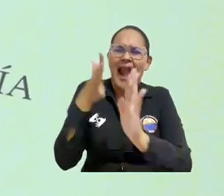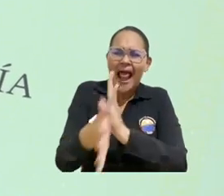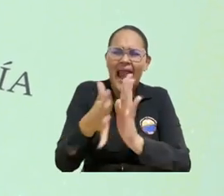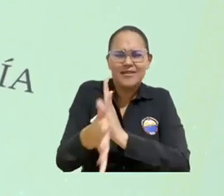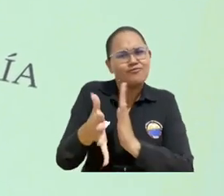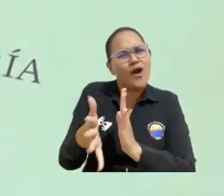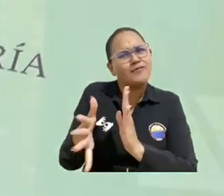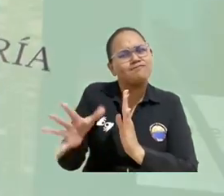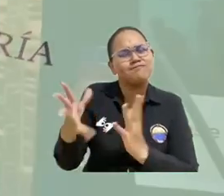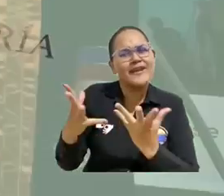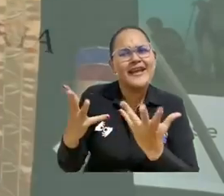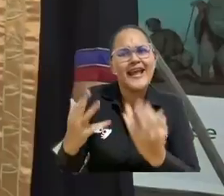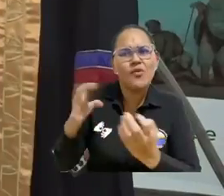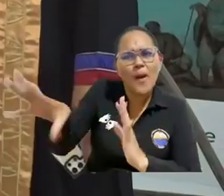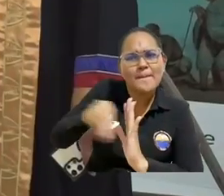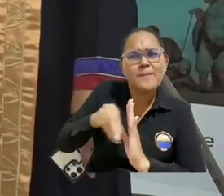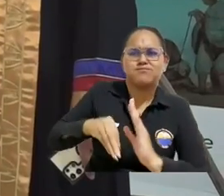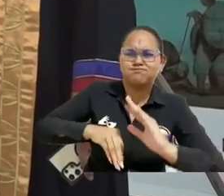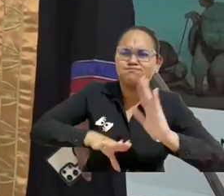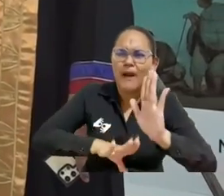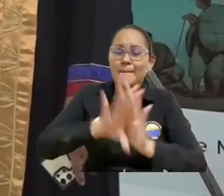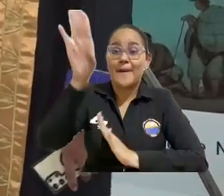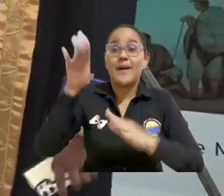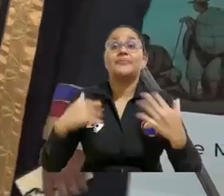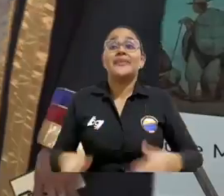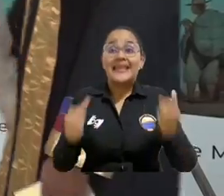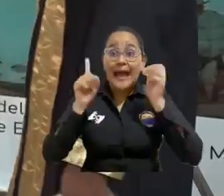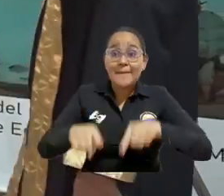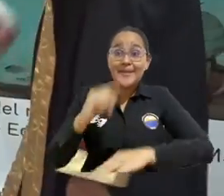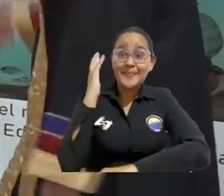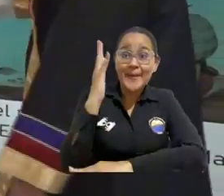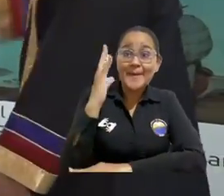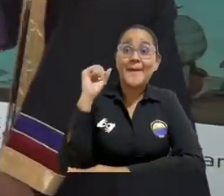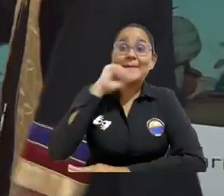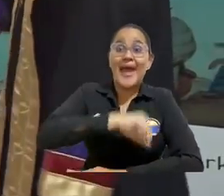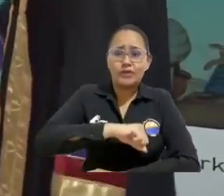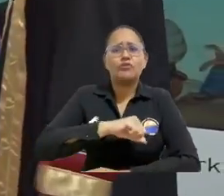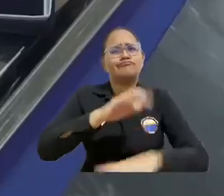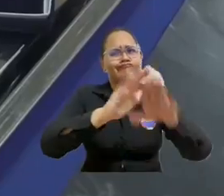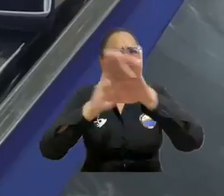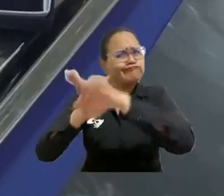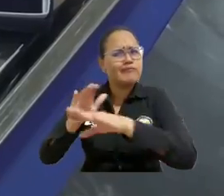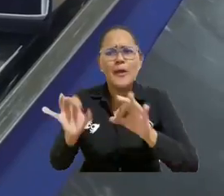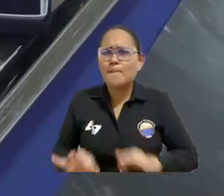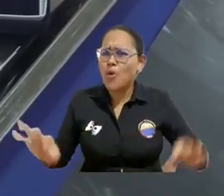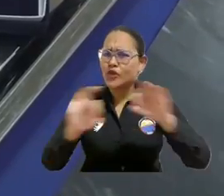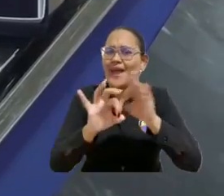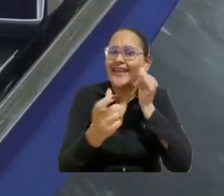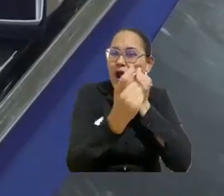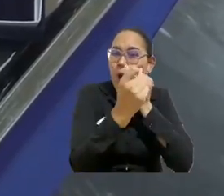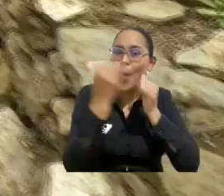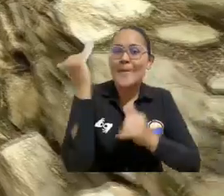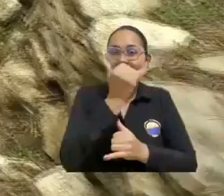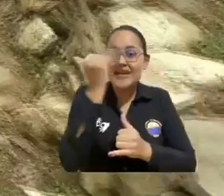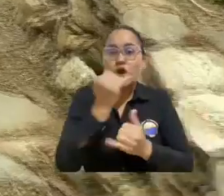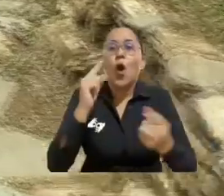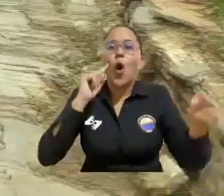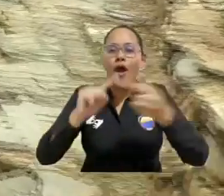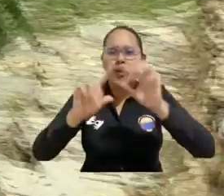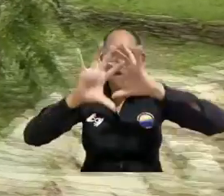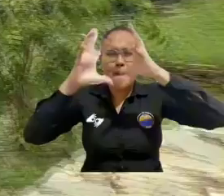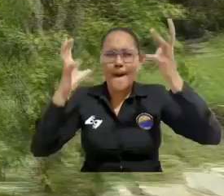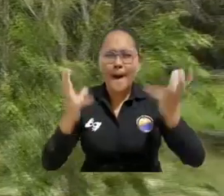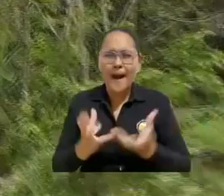que él promueve. En el acto, el rector Pablo Vera destacó su impulso de la economía azul como contribución para la protección